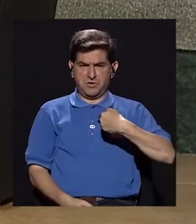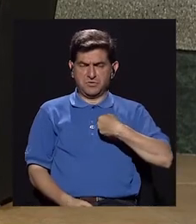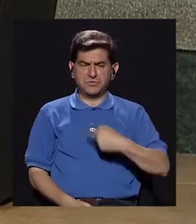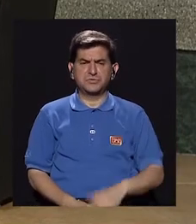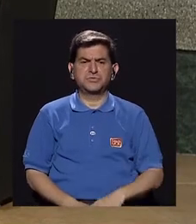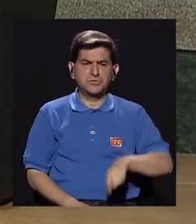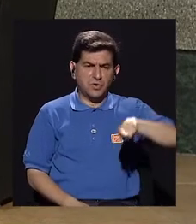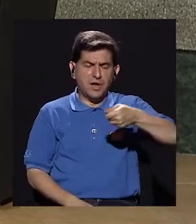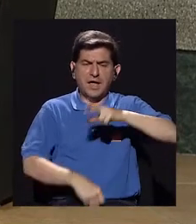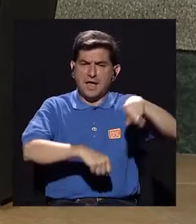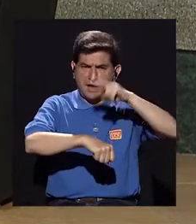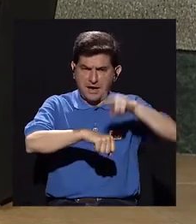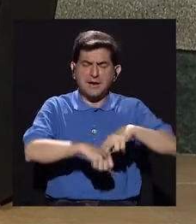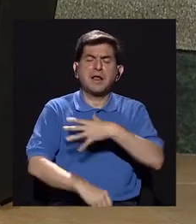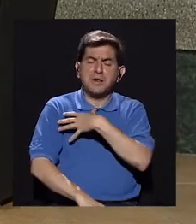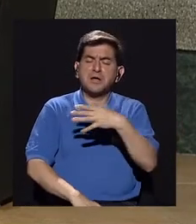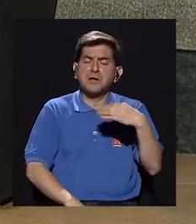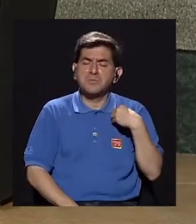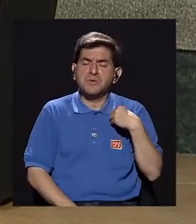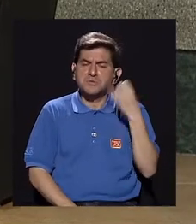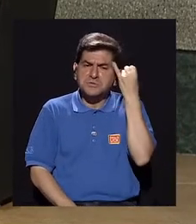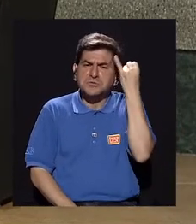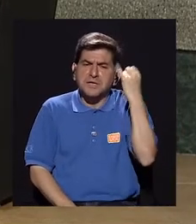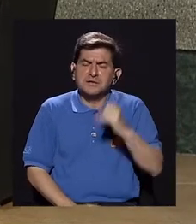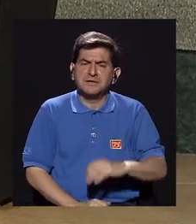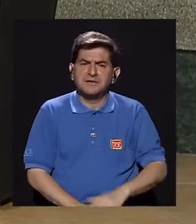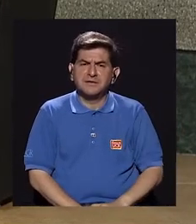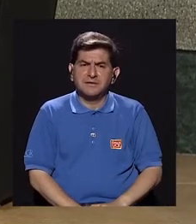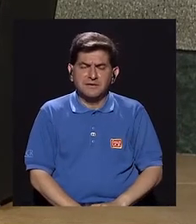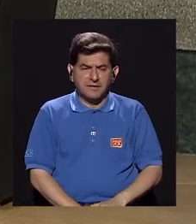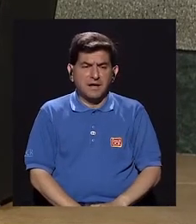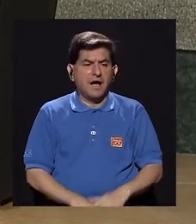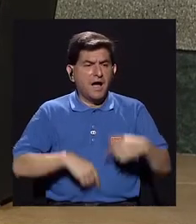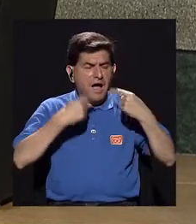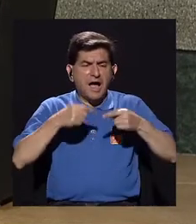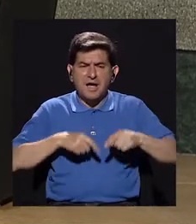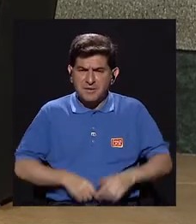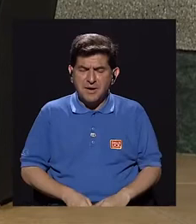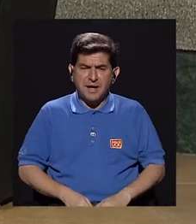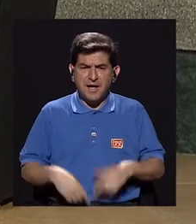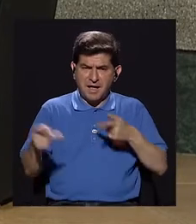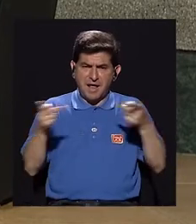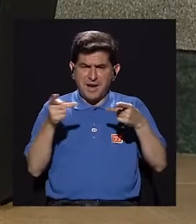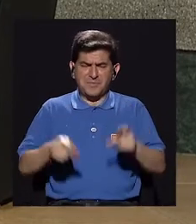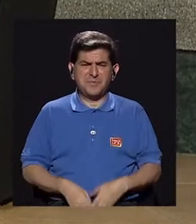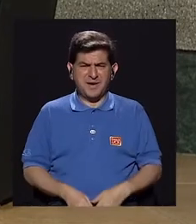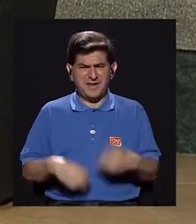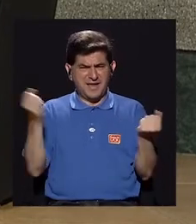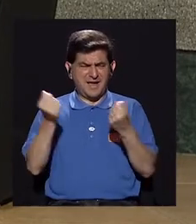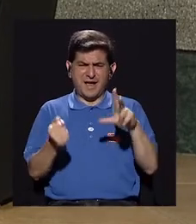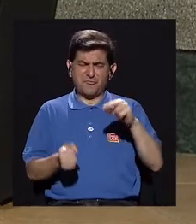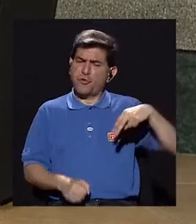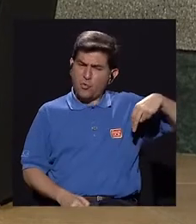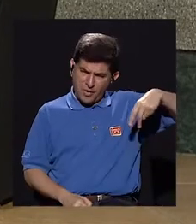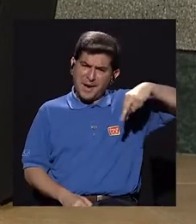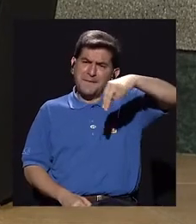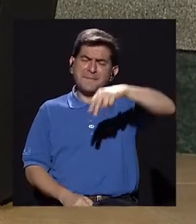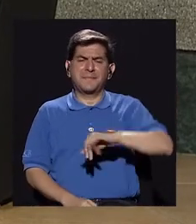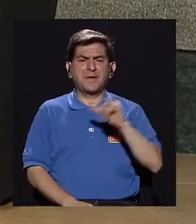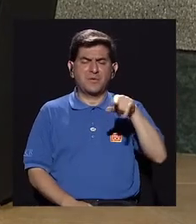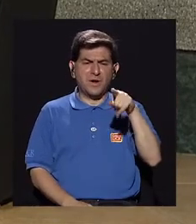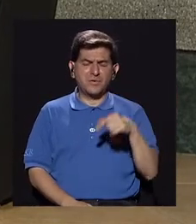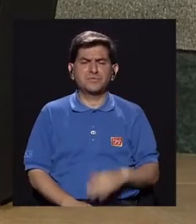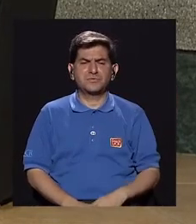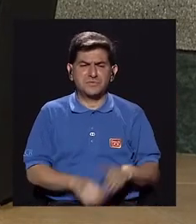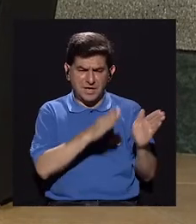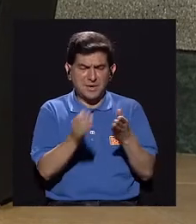yo en los canales nacionales, que me agrada un montón, es eso, ¿verdad? Si va a ir a la pulpería, no vaya en carro, camine, ¿verdad? Lo